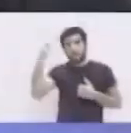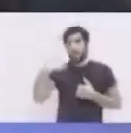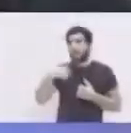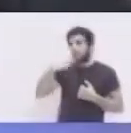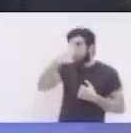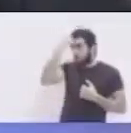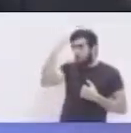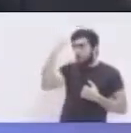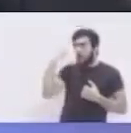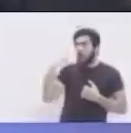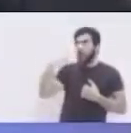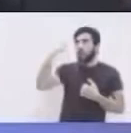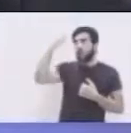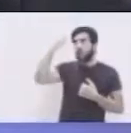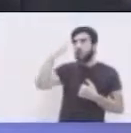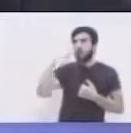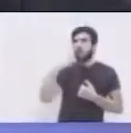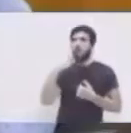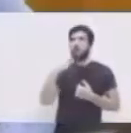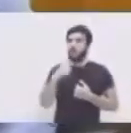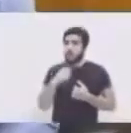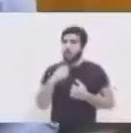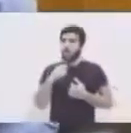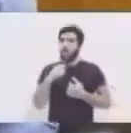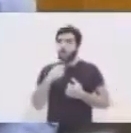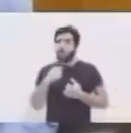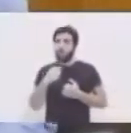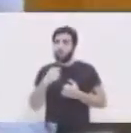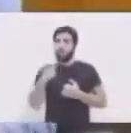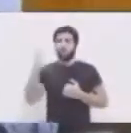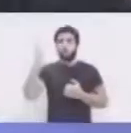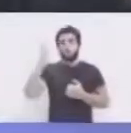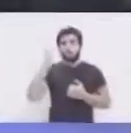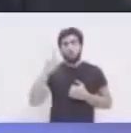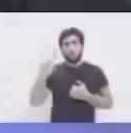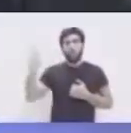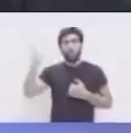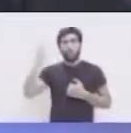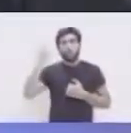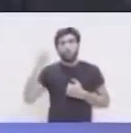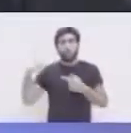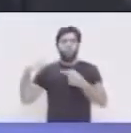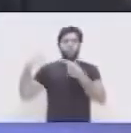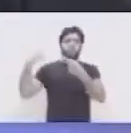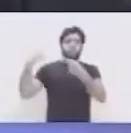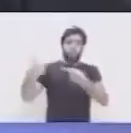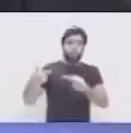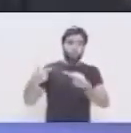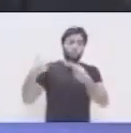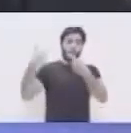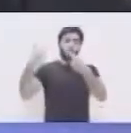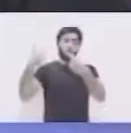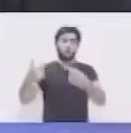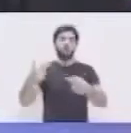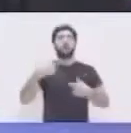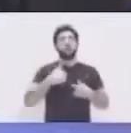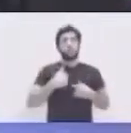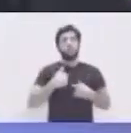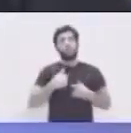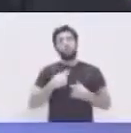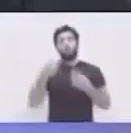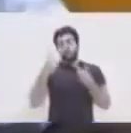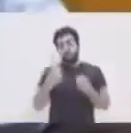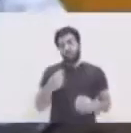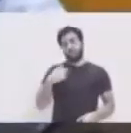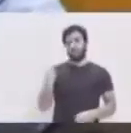madre. Así pasaron muchas mañanas. Hasta que un día, Graciela llegó a la orilla